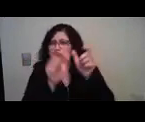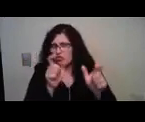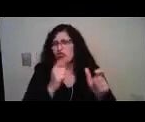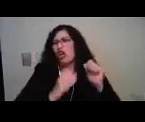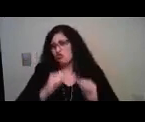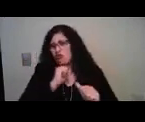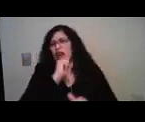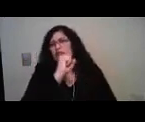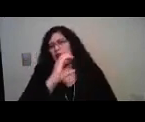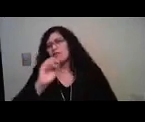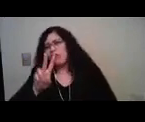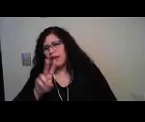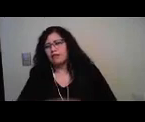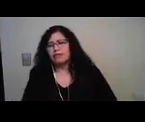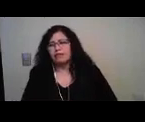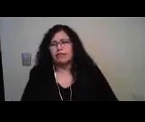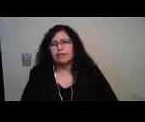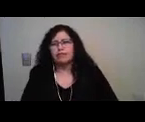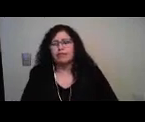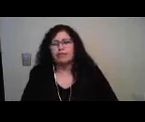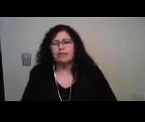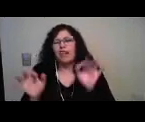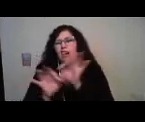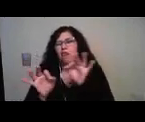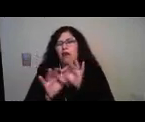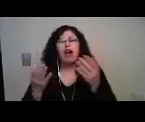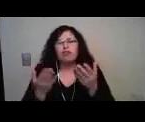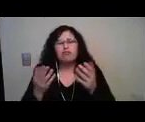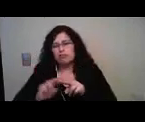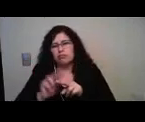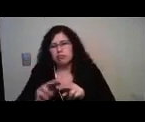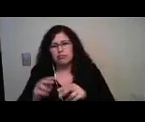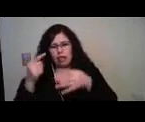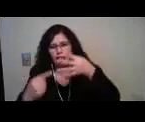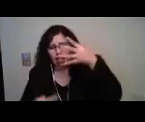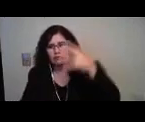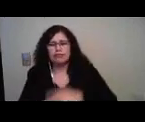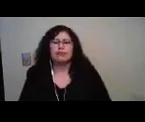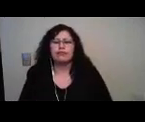tratar personas con esta condición. ¿Cuánto menos? Aquí es harto.